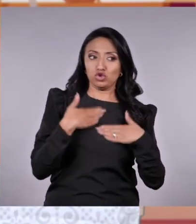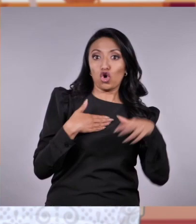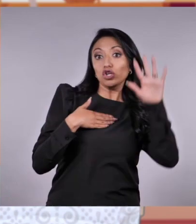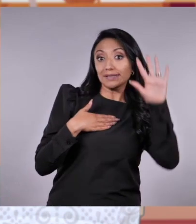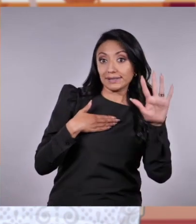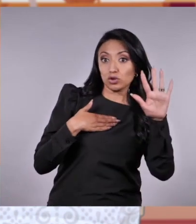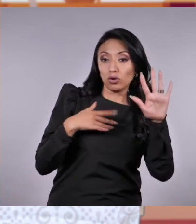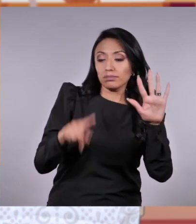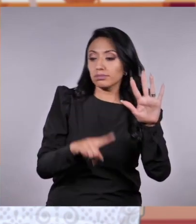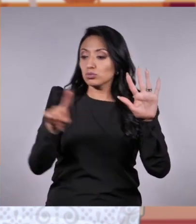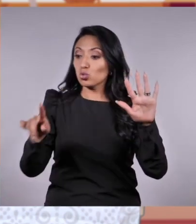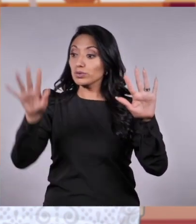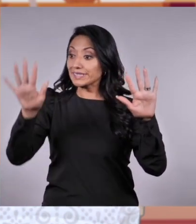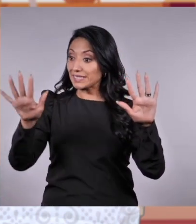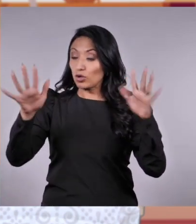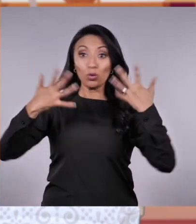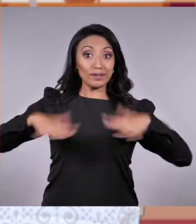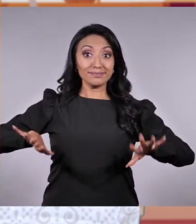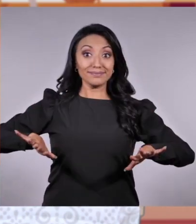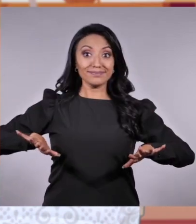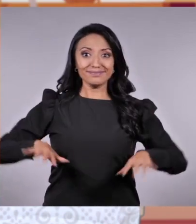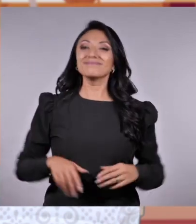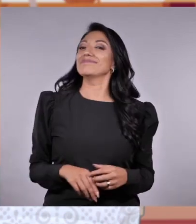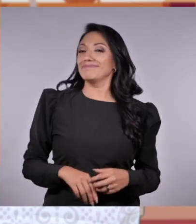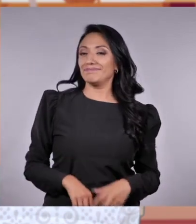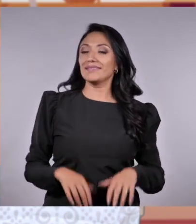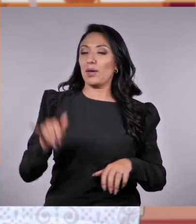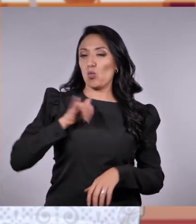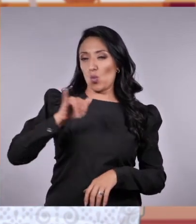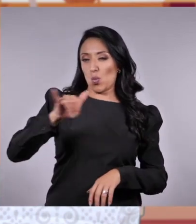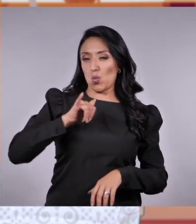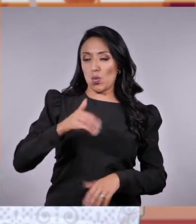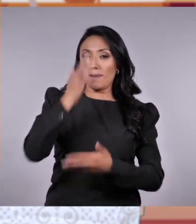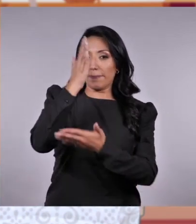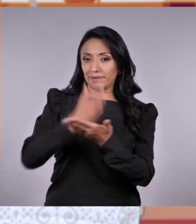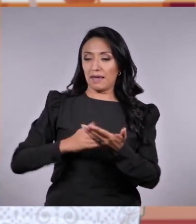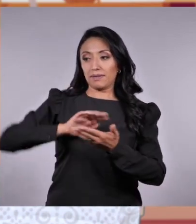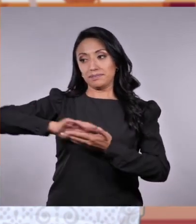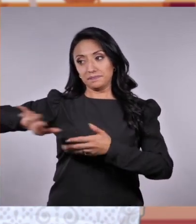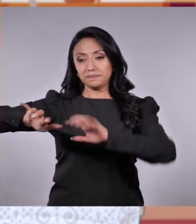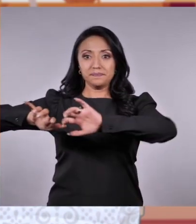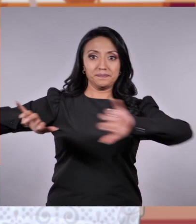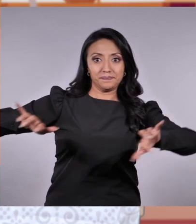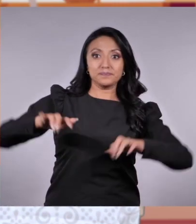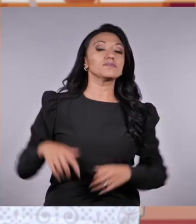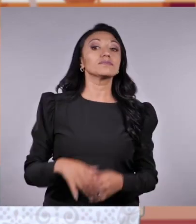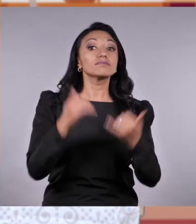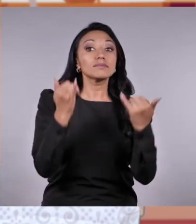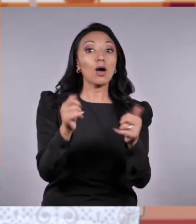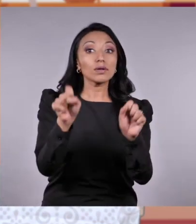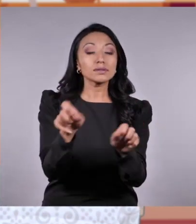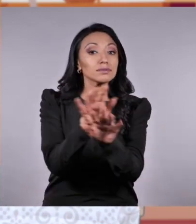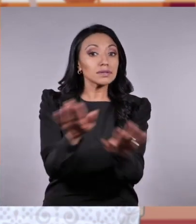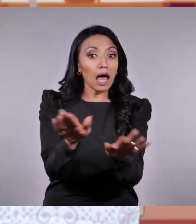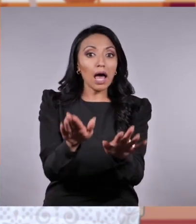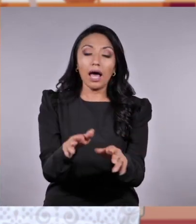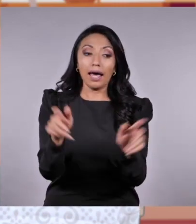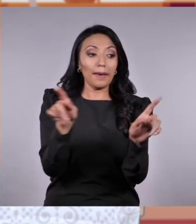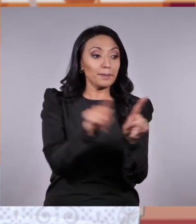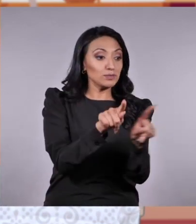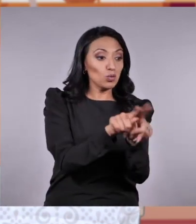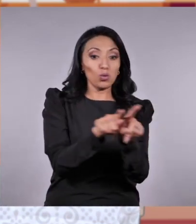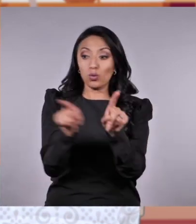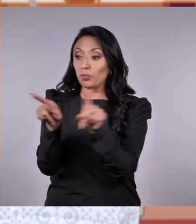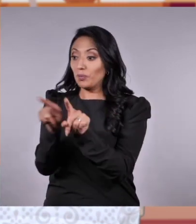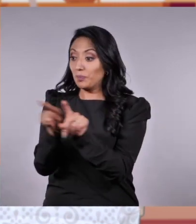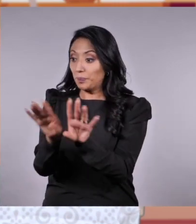5 mellocos y tú 5 mellocos. ¡Qué bien! ¿Te gusta? ¡Me encanta! Ahora sí tenemos platos